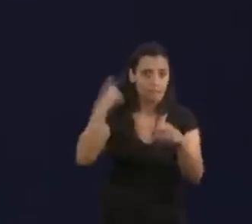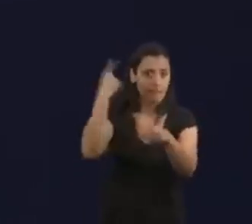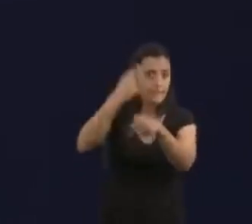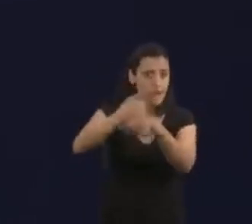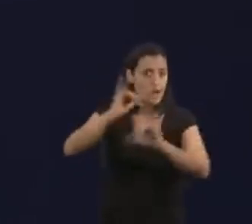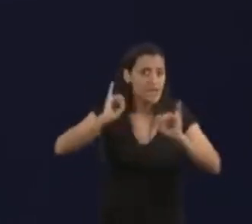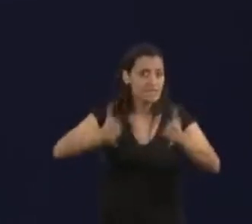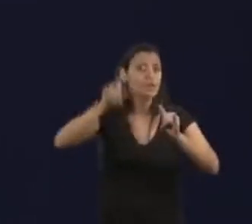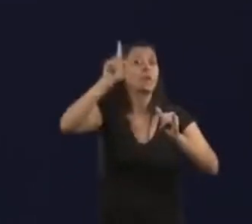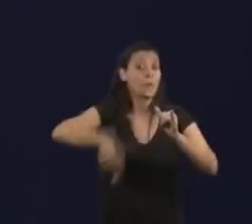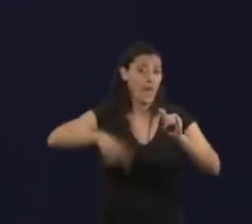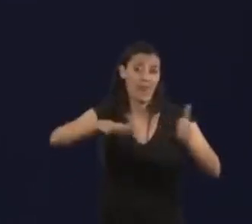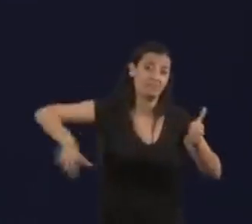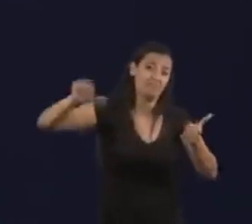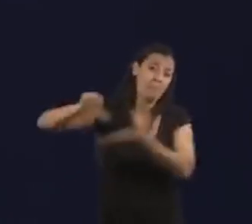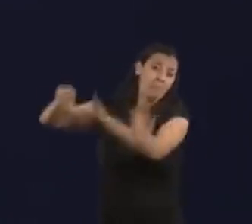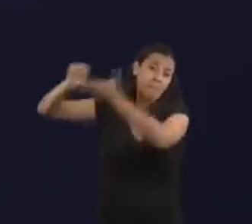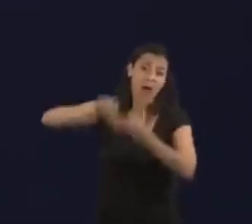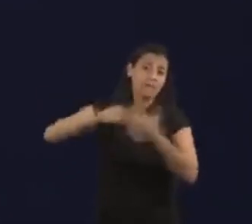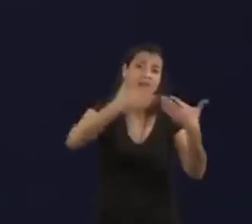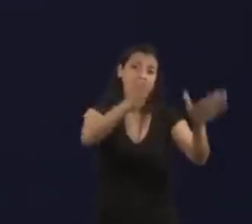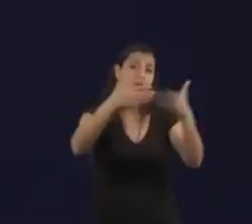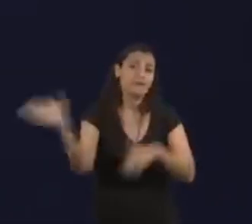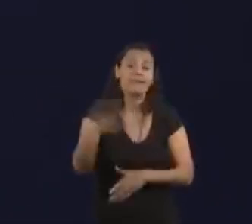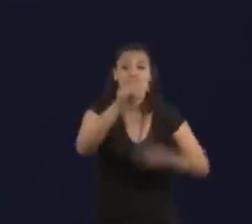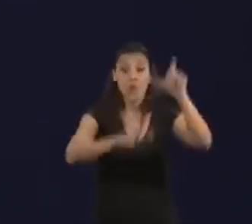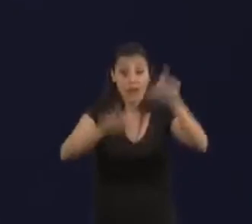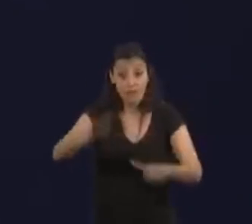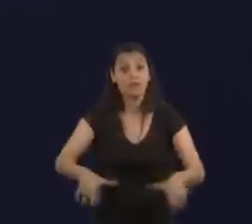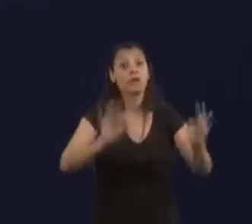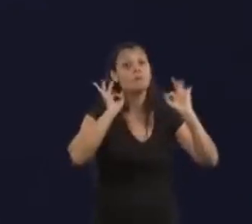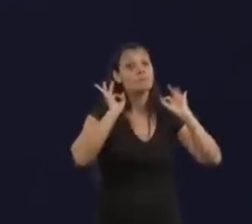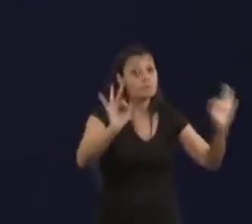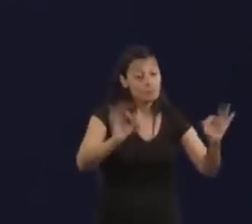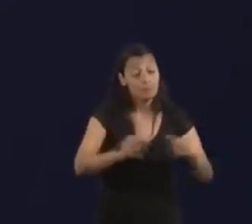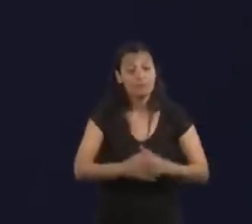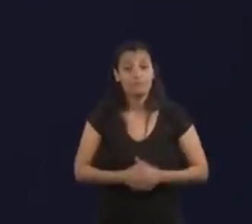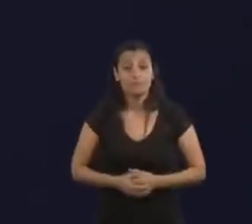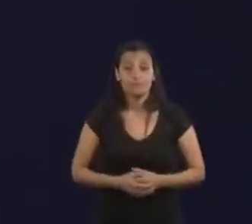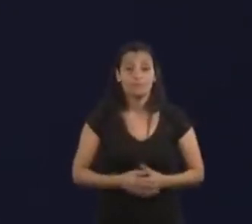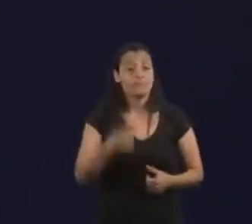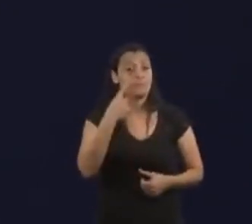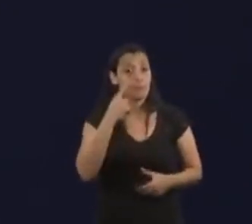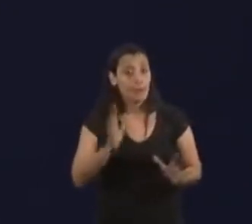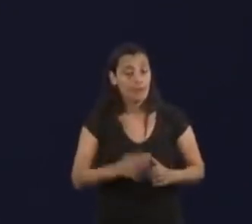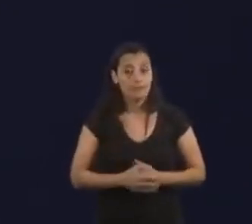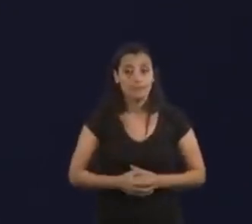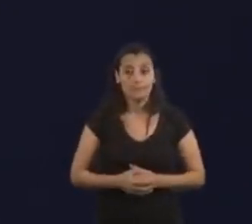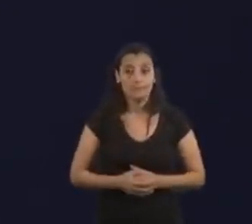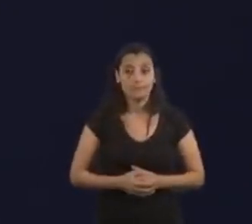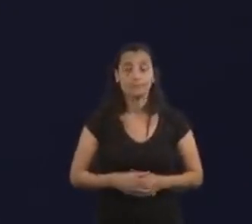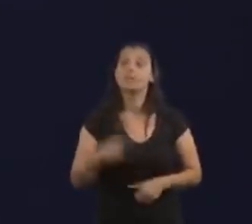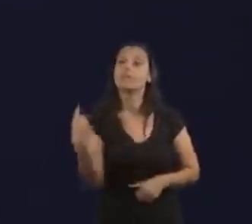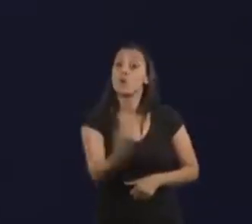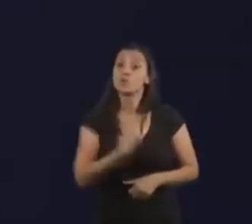el desarrollo de los pueblos y para la libertad de la gente dicho esto eh A ver